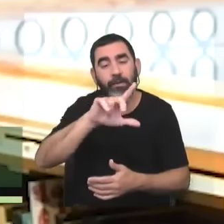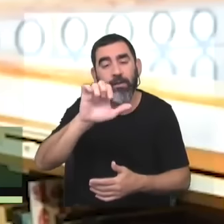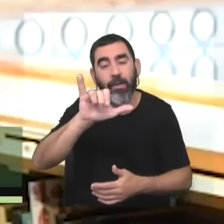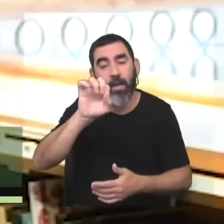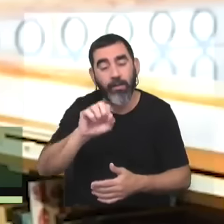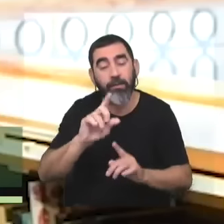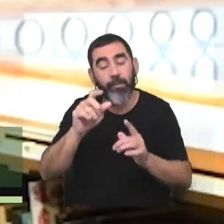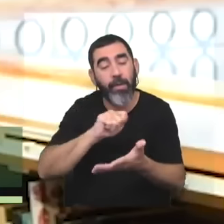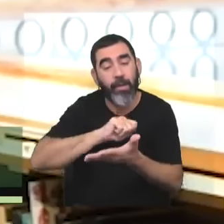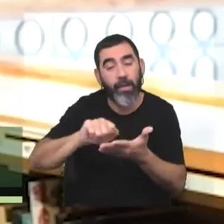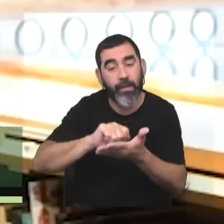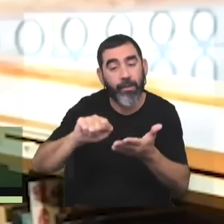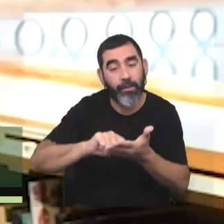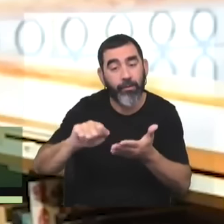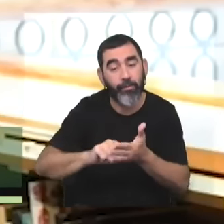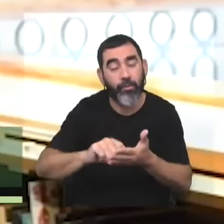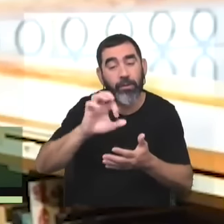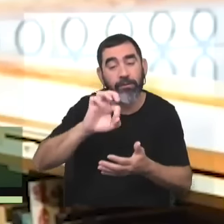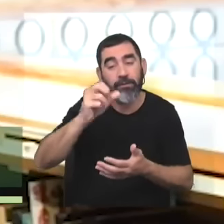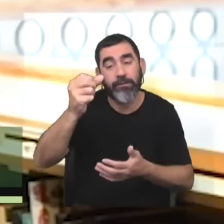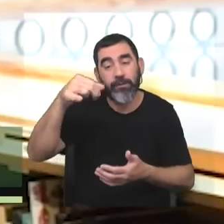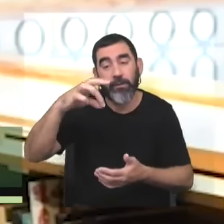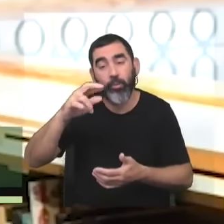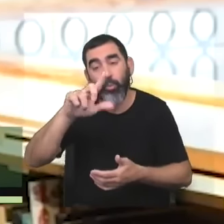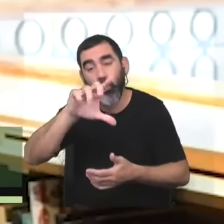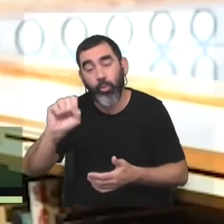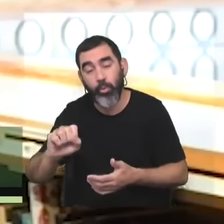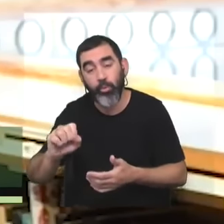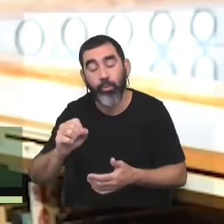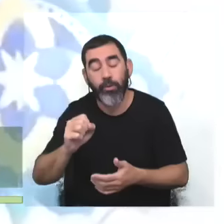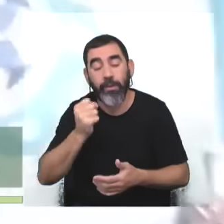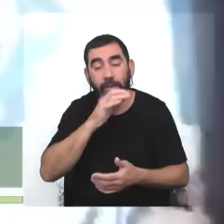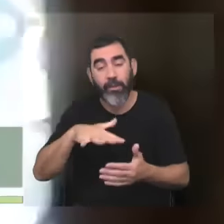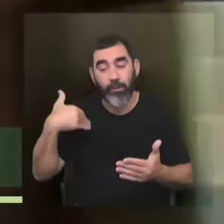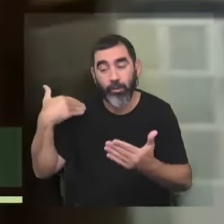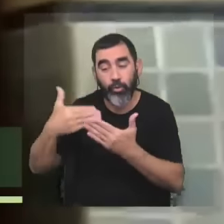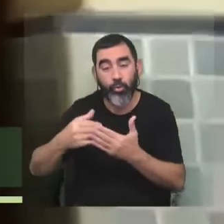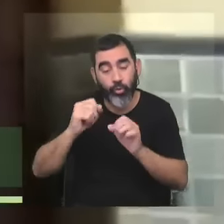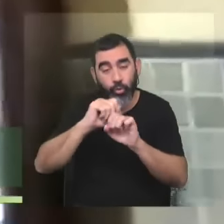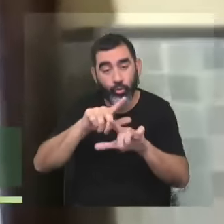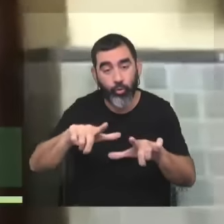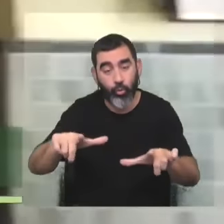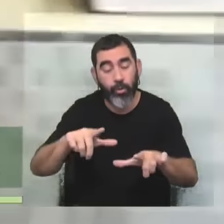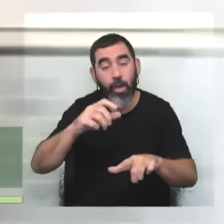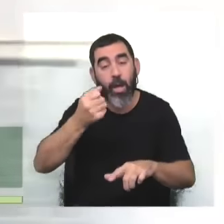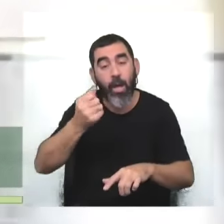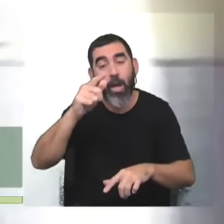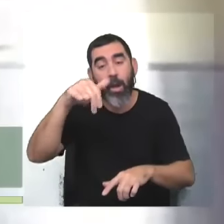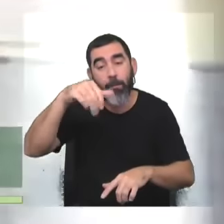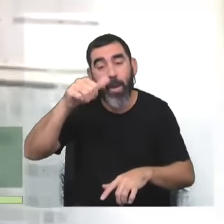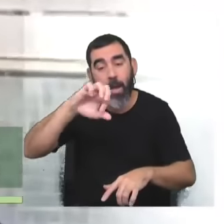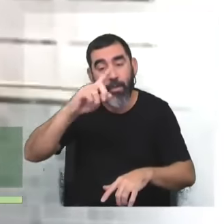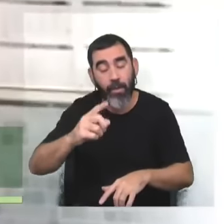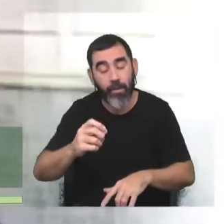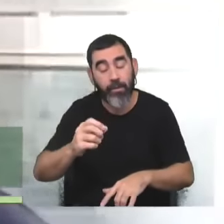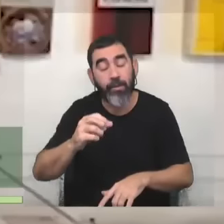escritor y editor de historietas Rodolfo santul el licenciado en historia Alberto del pino menk el músico Nicolás Almada y el periodista y novelista